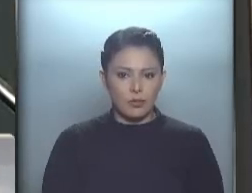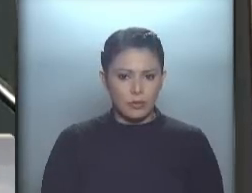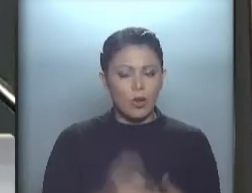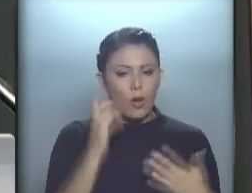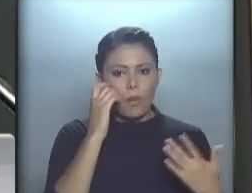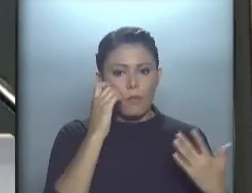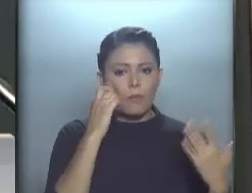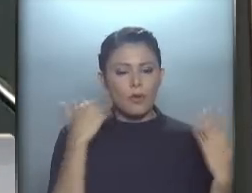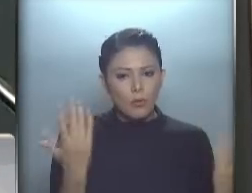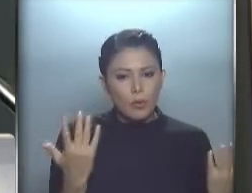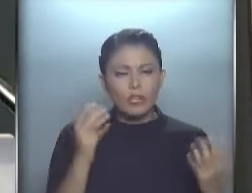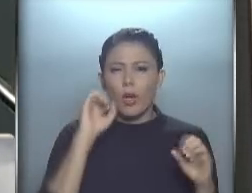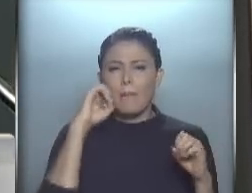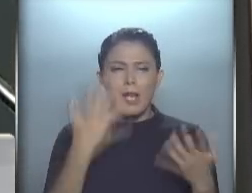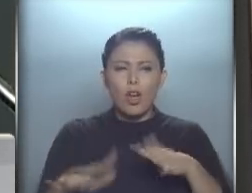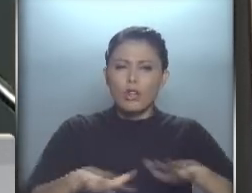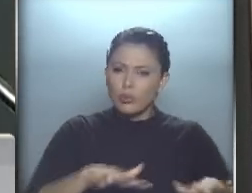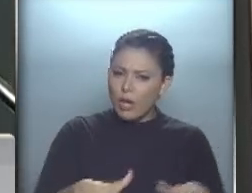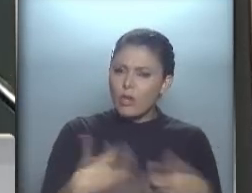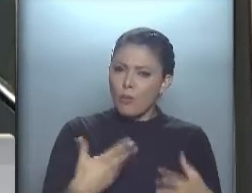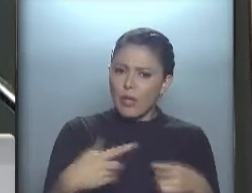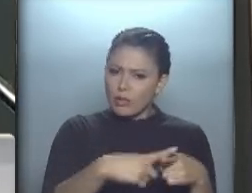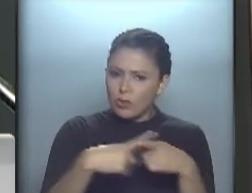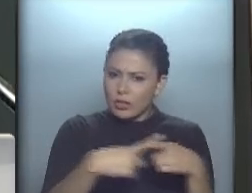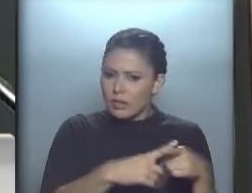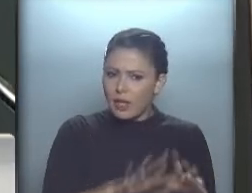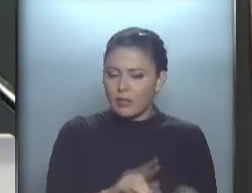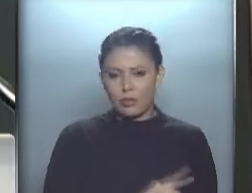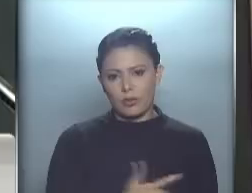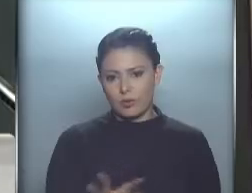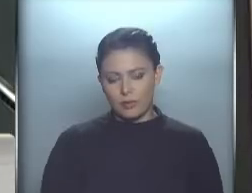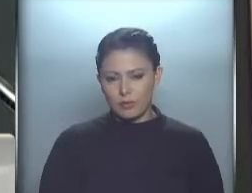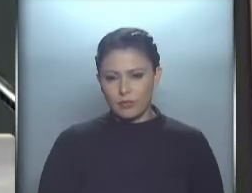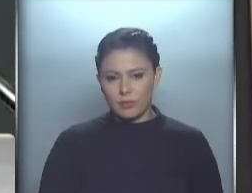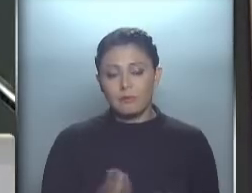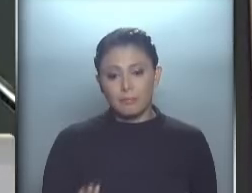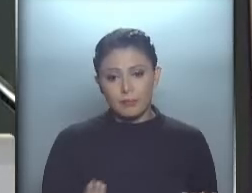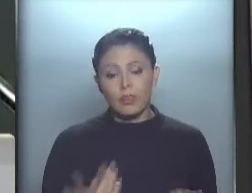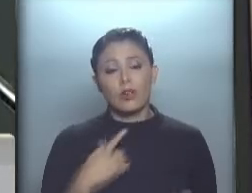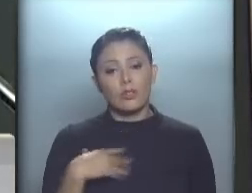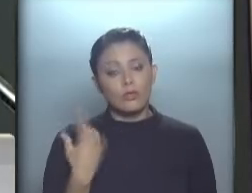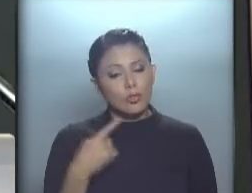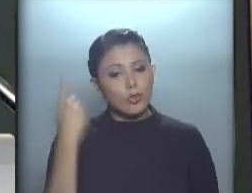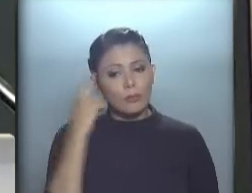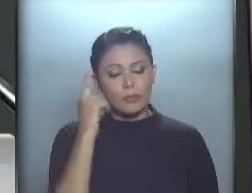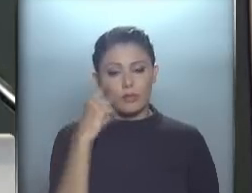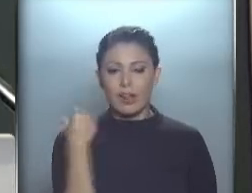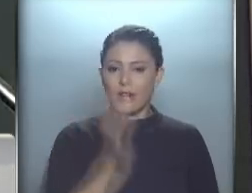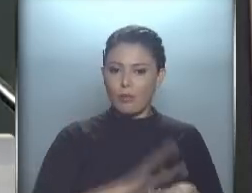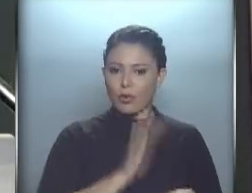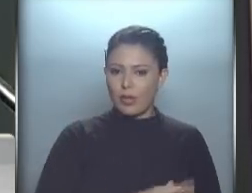no genera el mejor ambiente de un proceso de negociación de esta naturaleza pero advertimos que nuestra